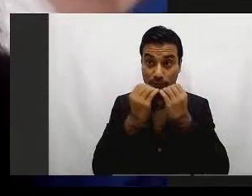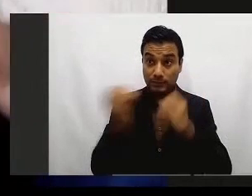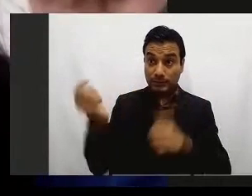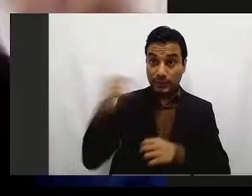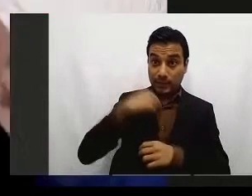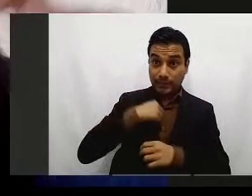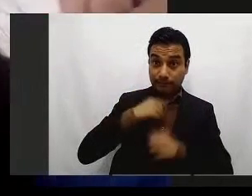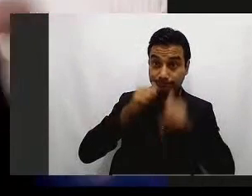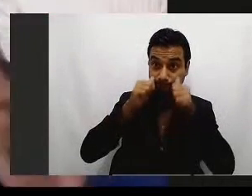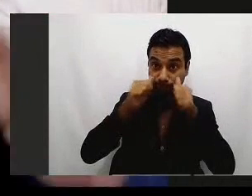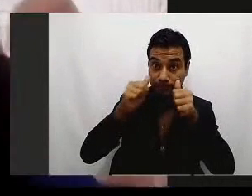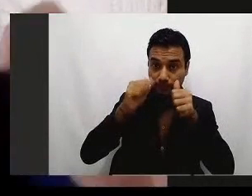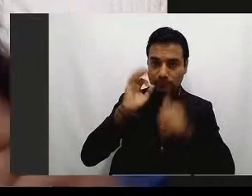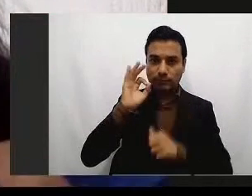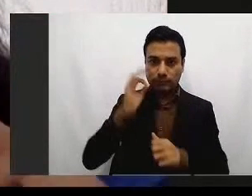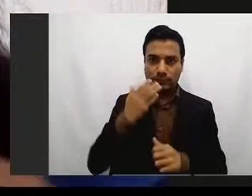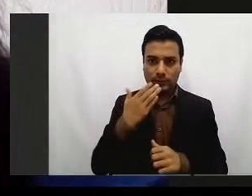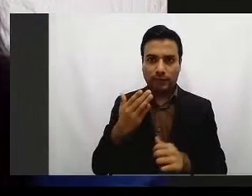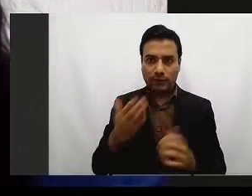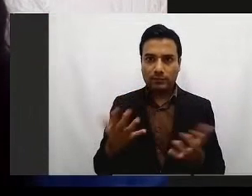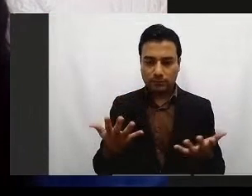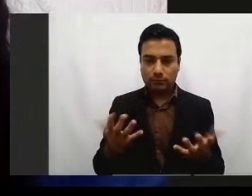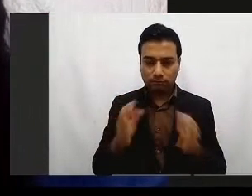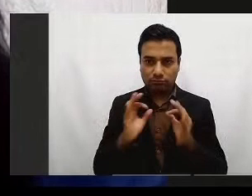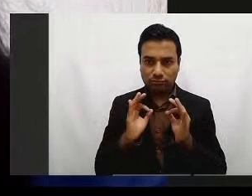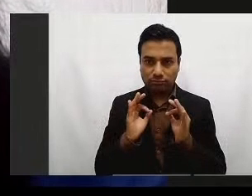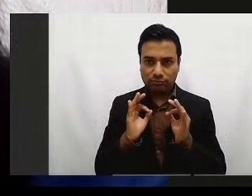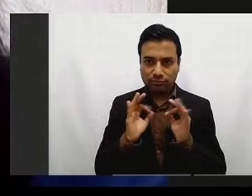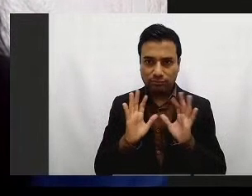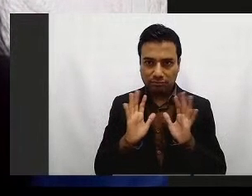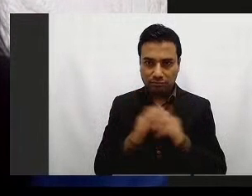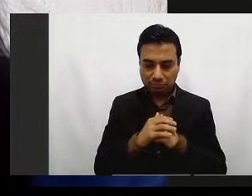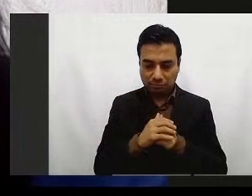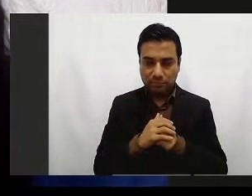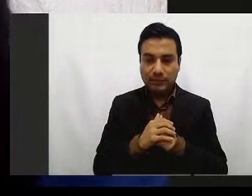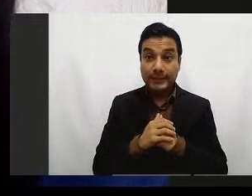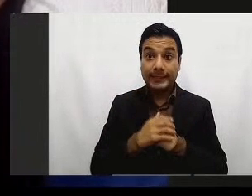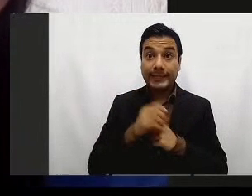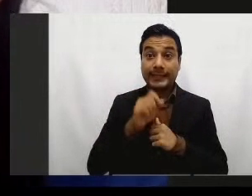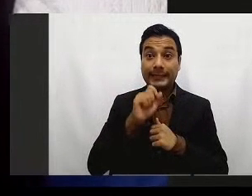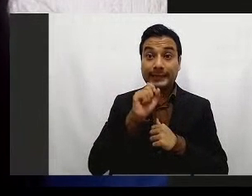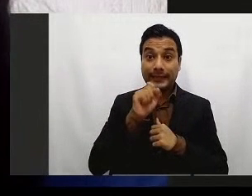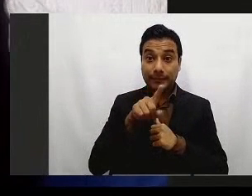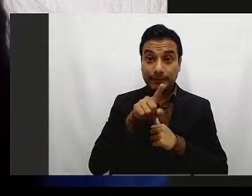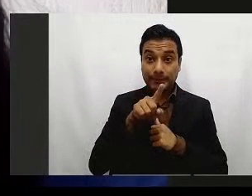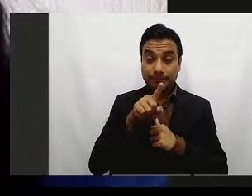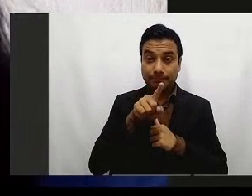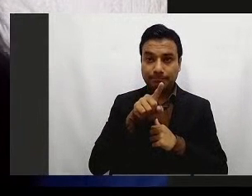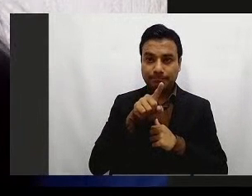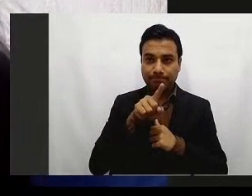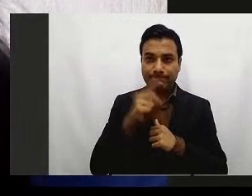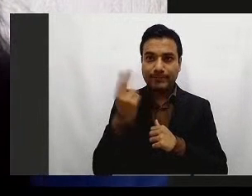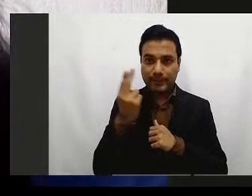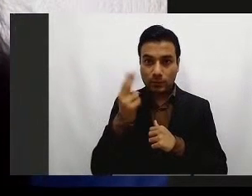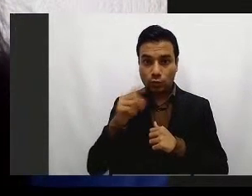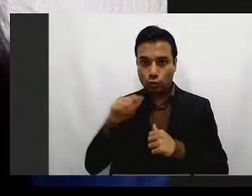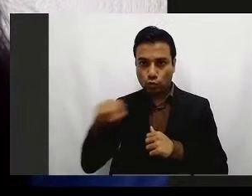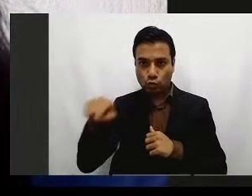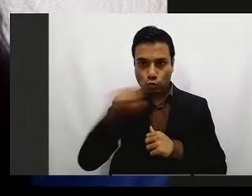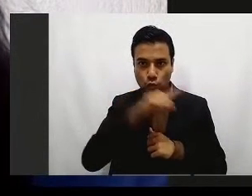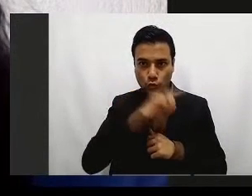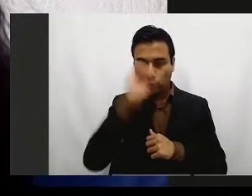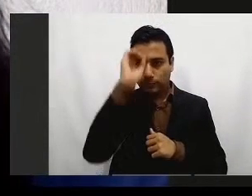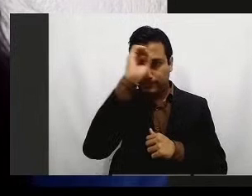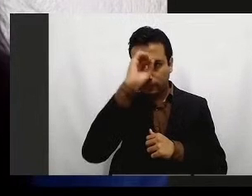las diferentes cachuchas que tenemos todos, pero también es esa parte de escucharnos unos a otros, de sacarnos